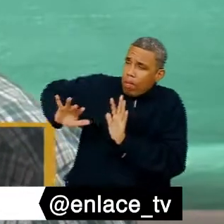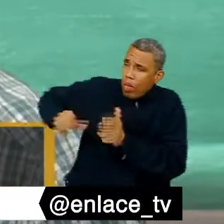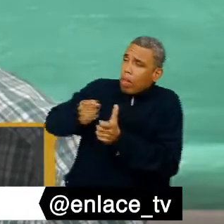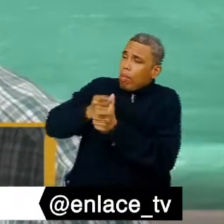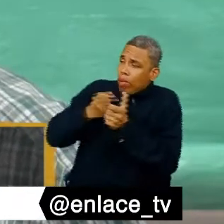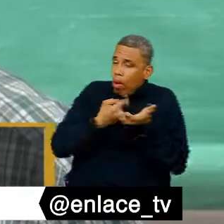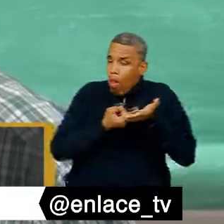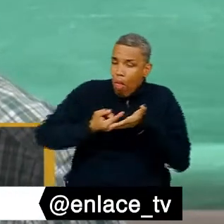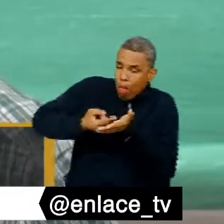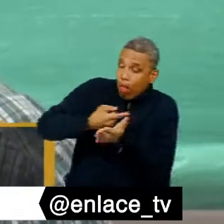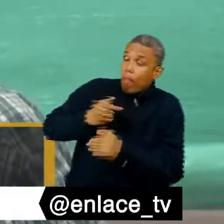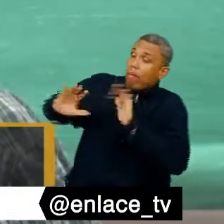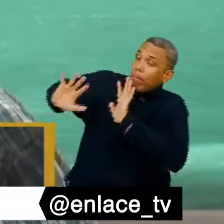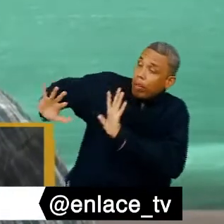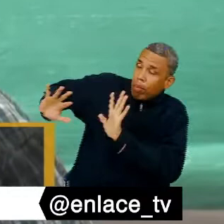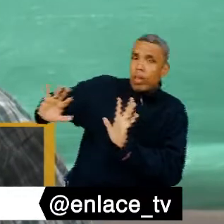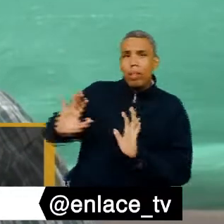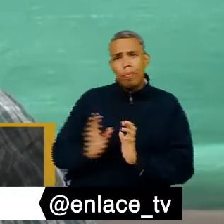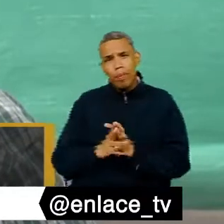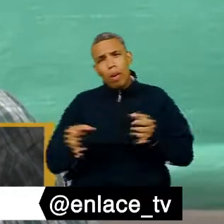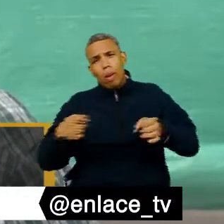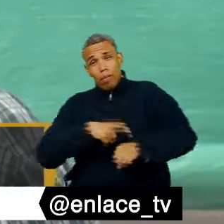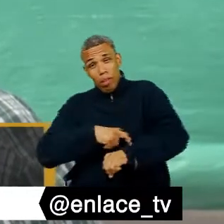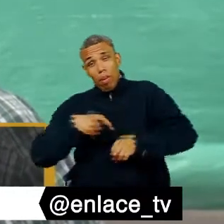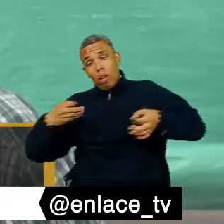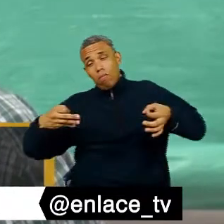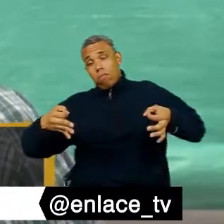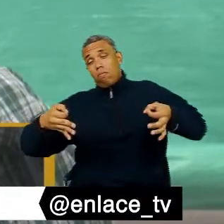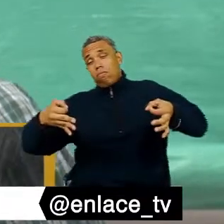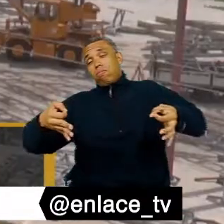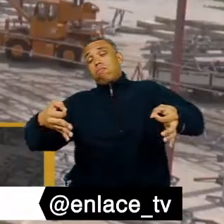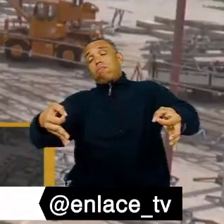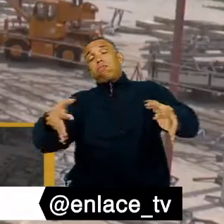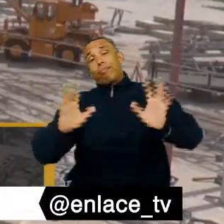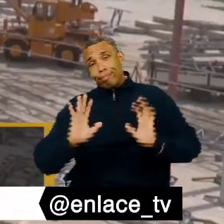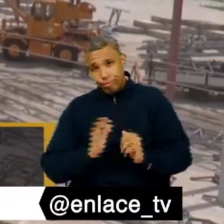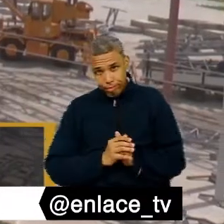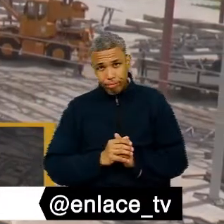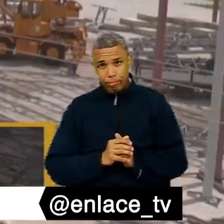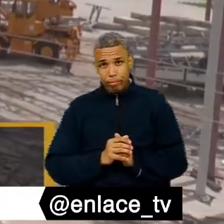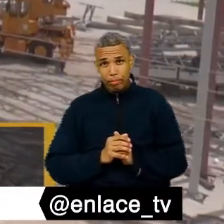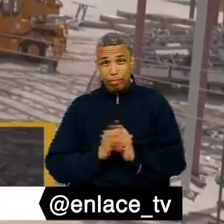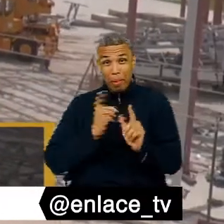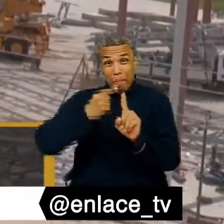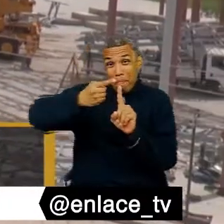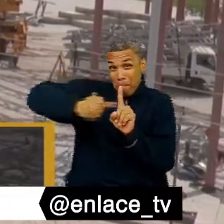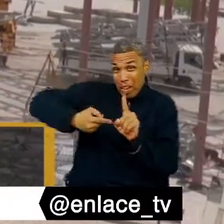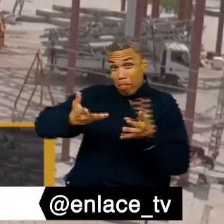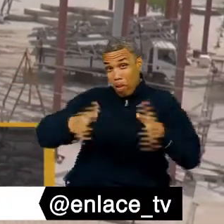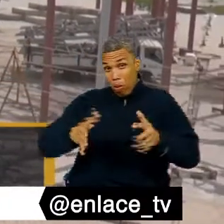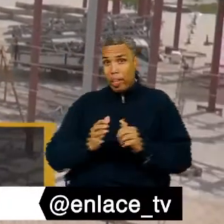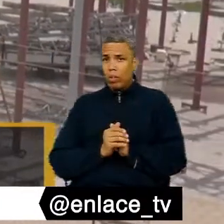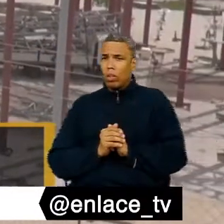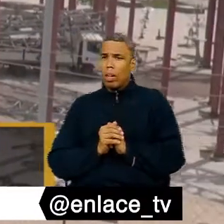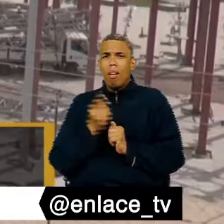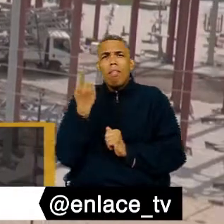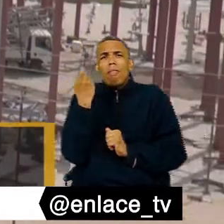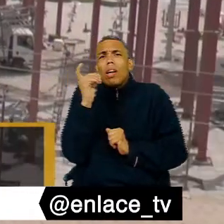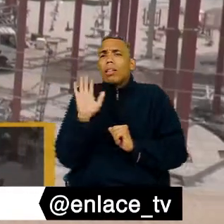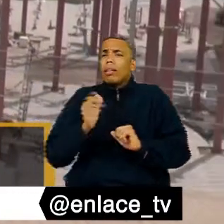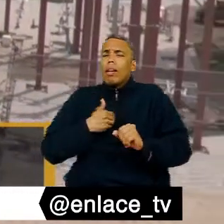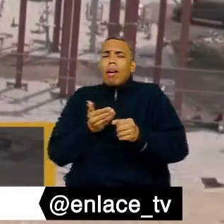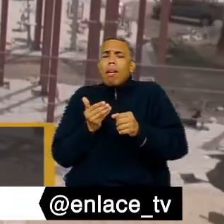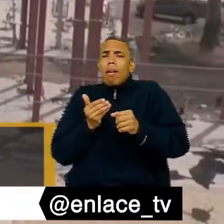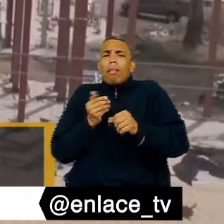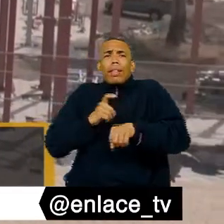realmente se entregue la adición, y se tiene programado más o menos por ahí un mes que puedan que terminen la obra. Asegura que la comunidad requiere de la